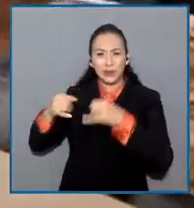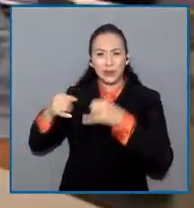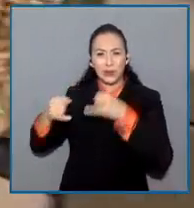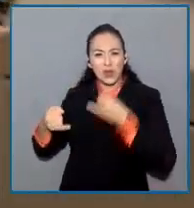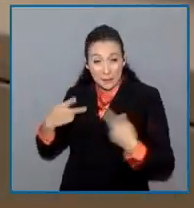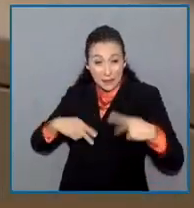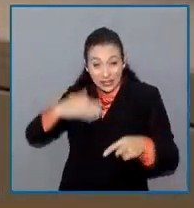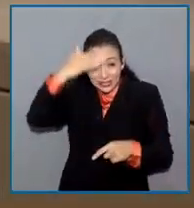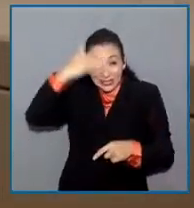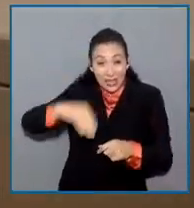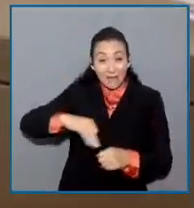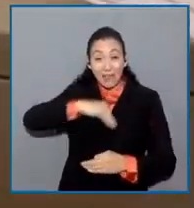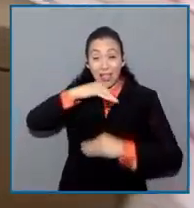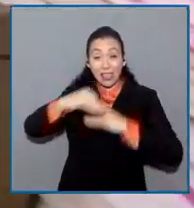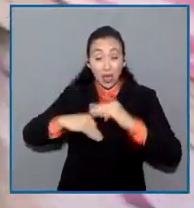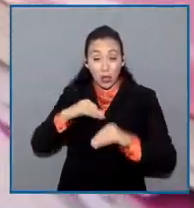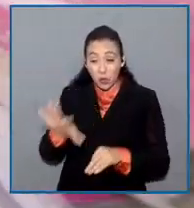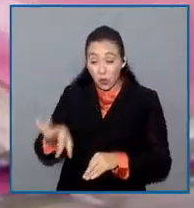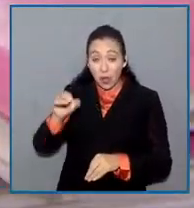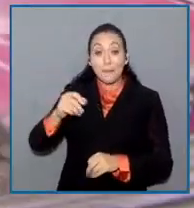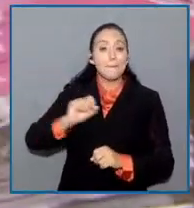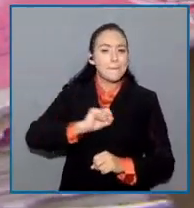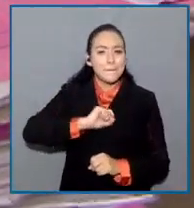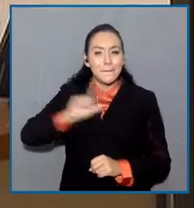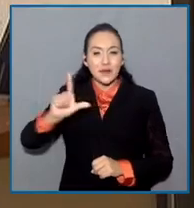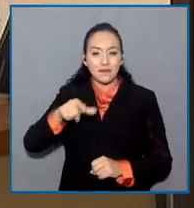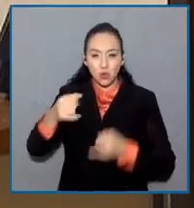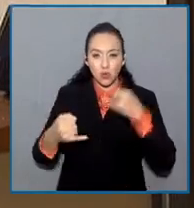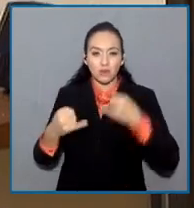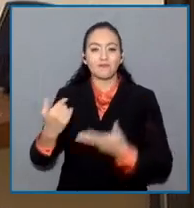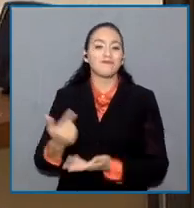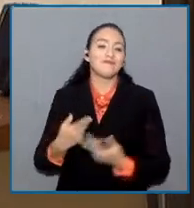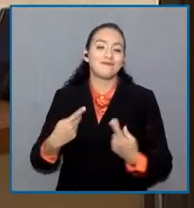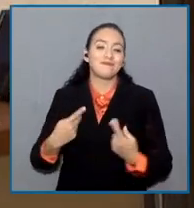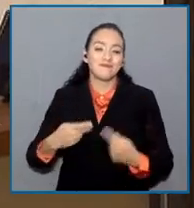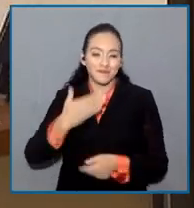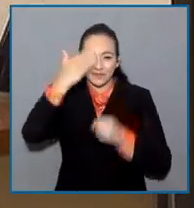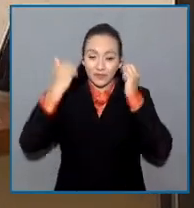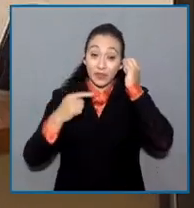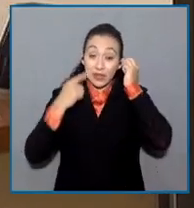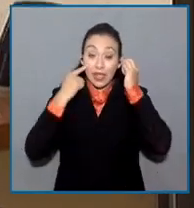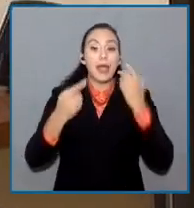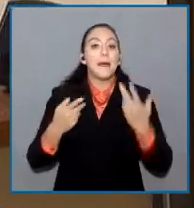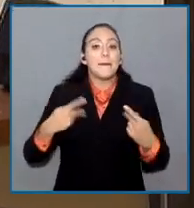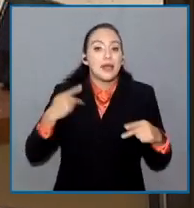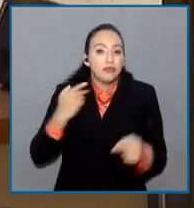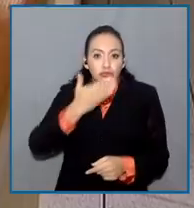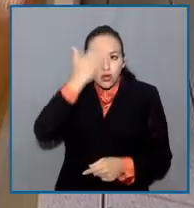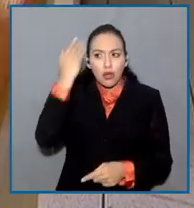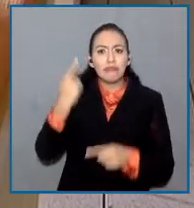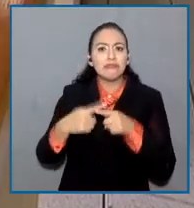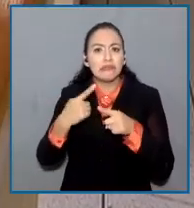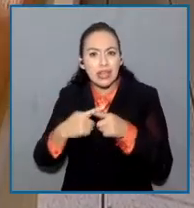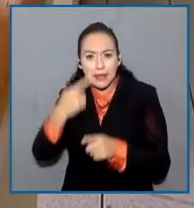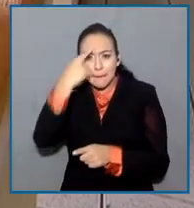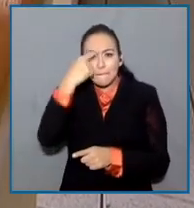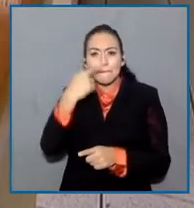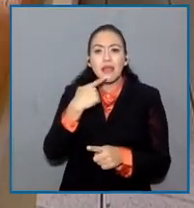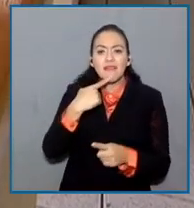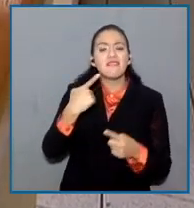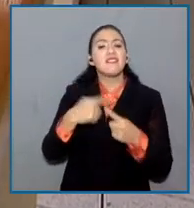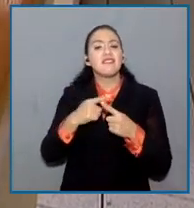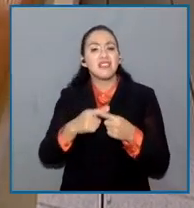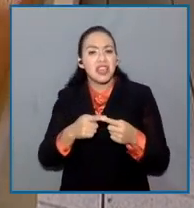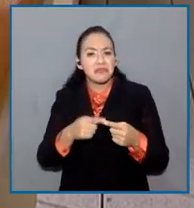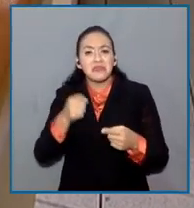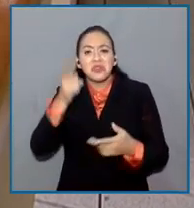auténtica. Argumenta que la medida de los jueces sin rostro es contraria a las garantías del debido proceso que deben ser respetadas en cualquier acusación,